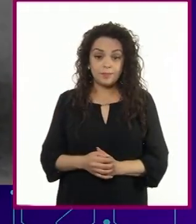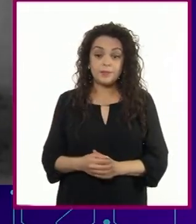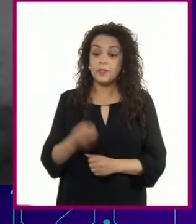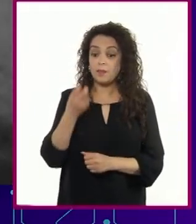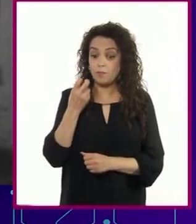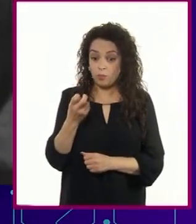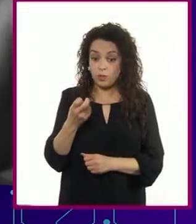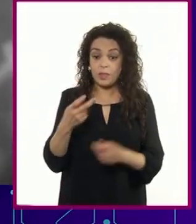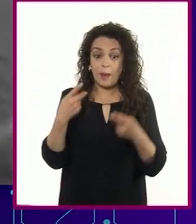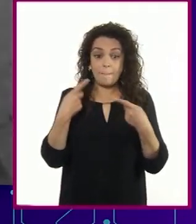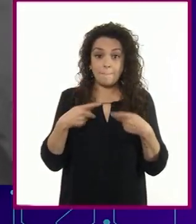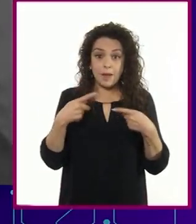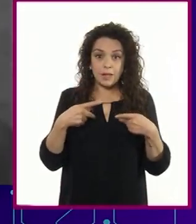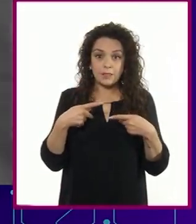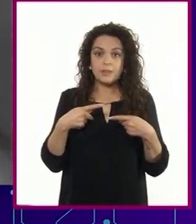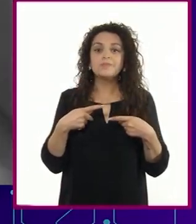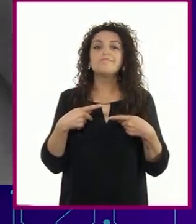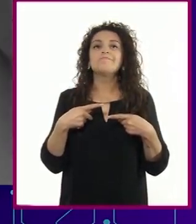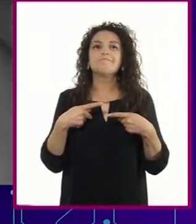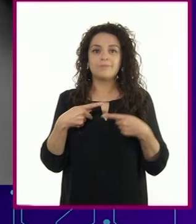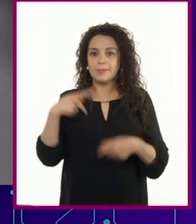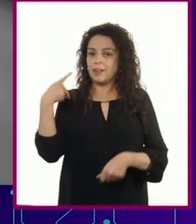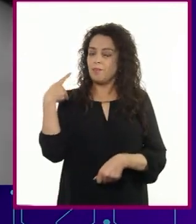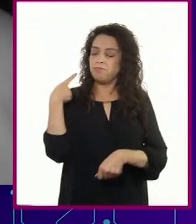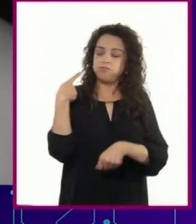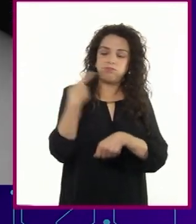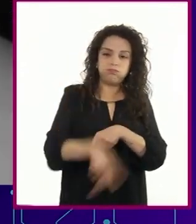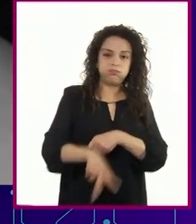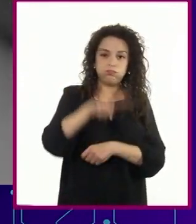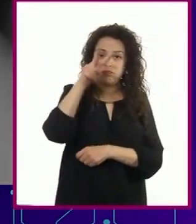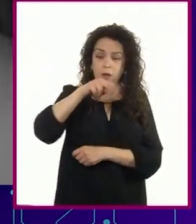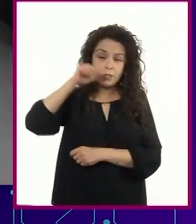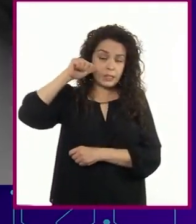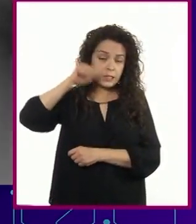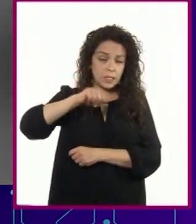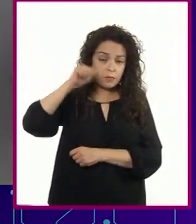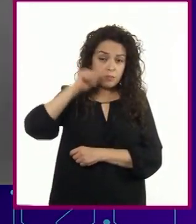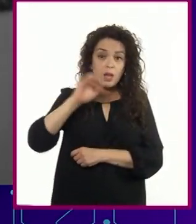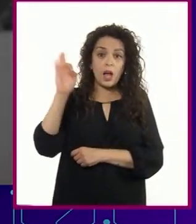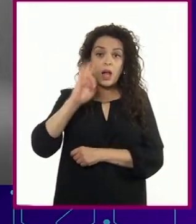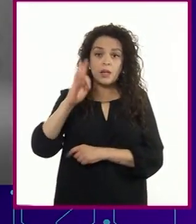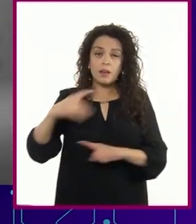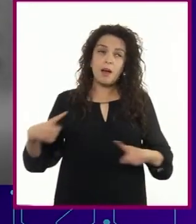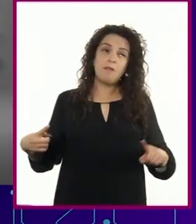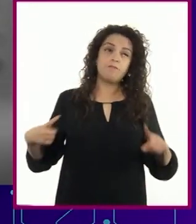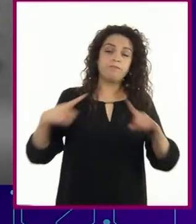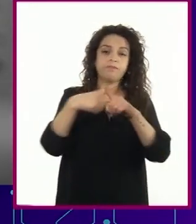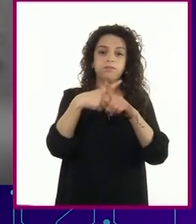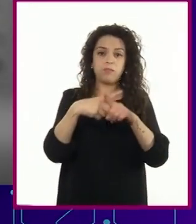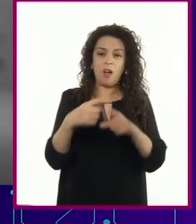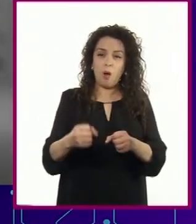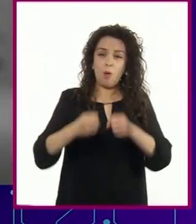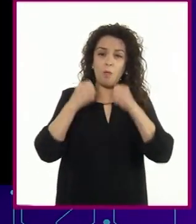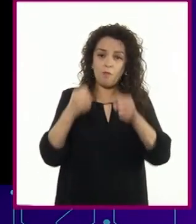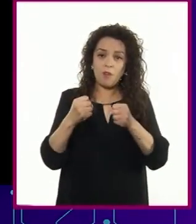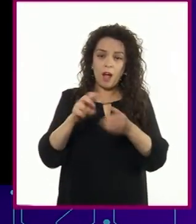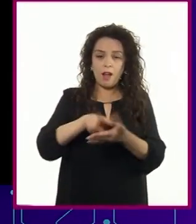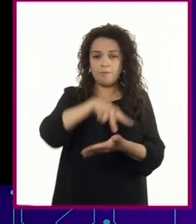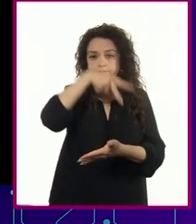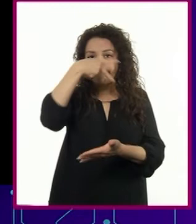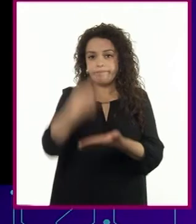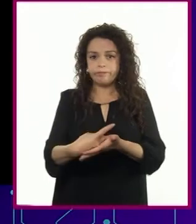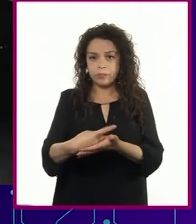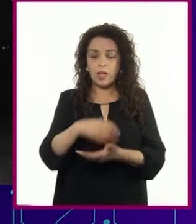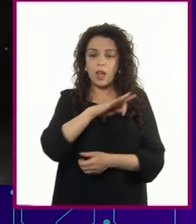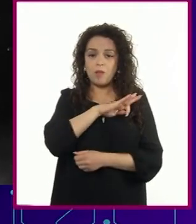los consumidores se encuentran en un riesgo constante de una sobredosis. La heroína puede ser inyectada,